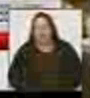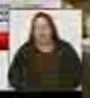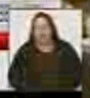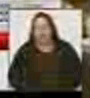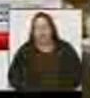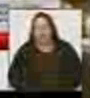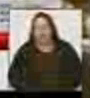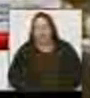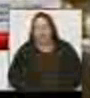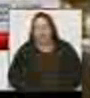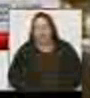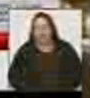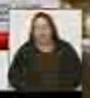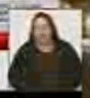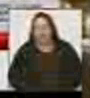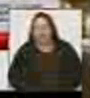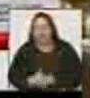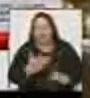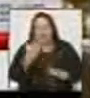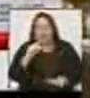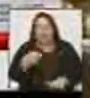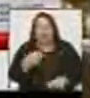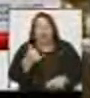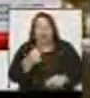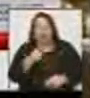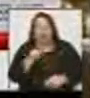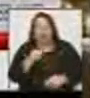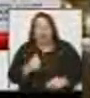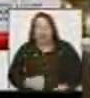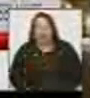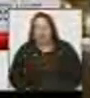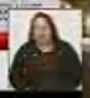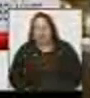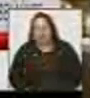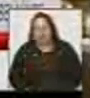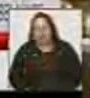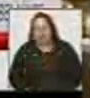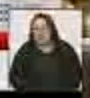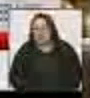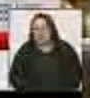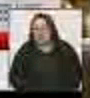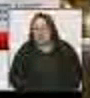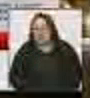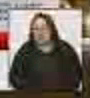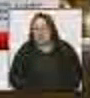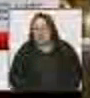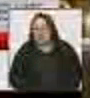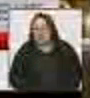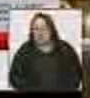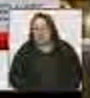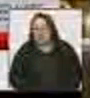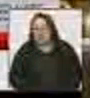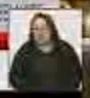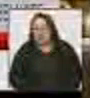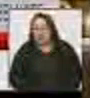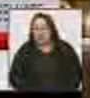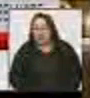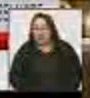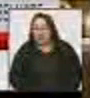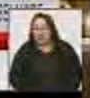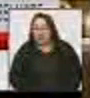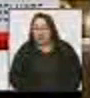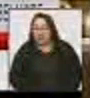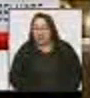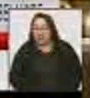65 años, 4.800, de los 13.000 que hay en reja, ¿no? A ver si las cifras son exactas que tengo acá. Y luego,